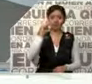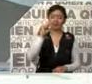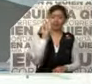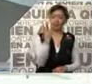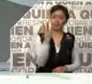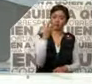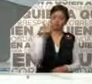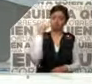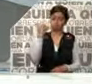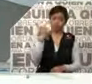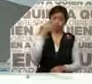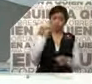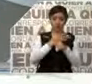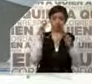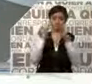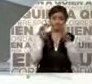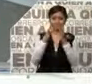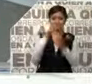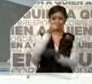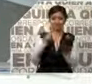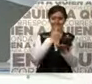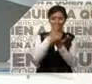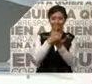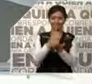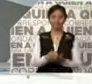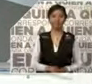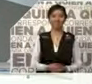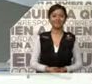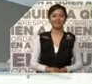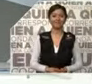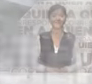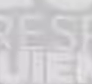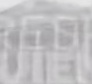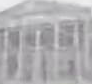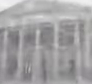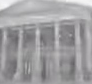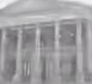835-4324. Ahí está. Y en este momento nos enlazamos a tu ciudad.